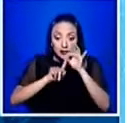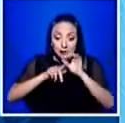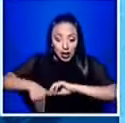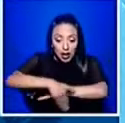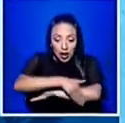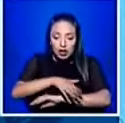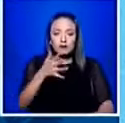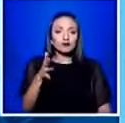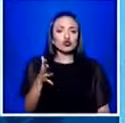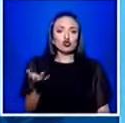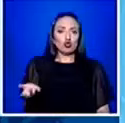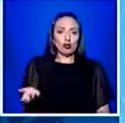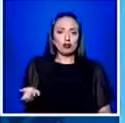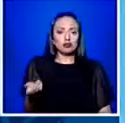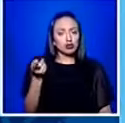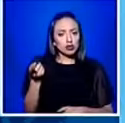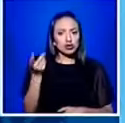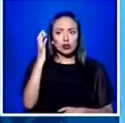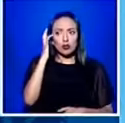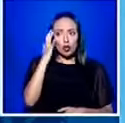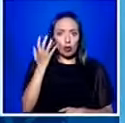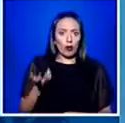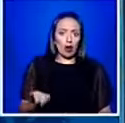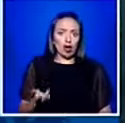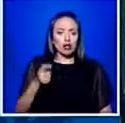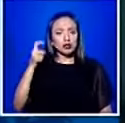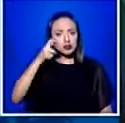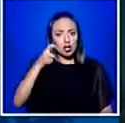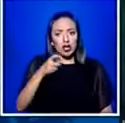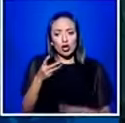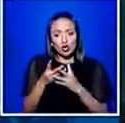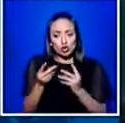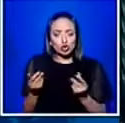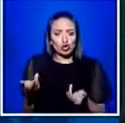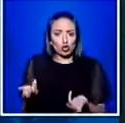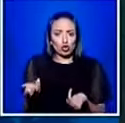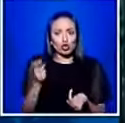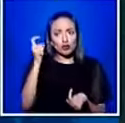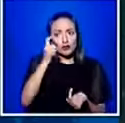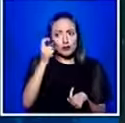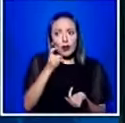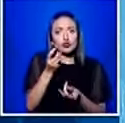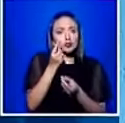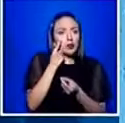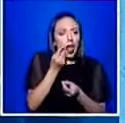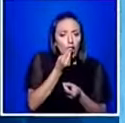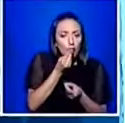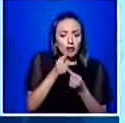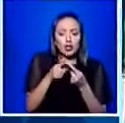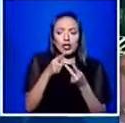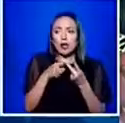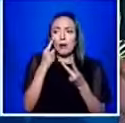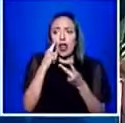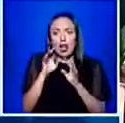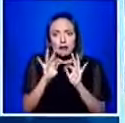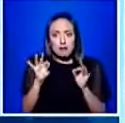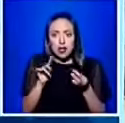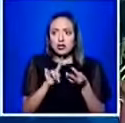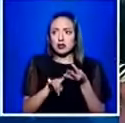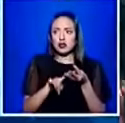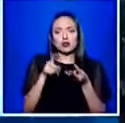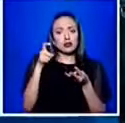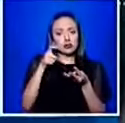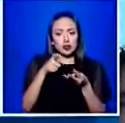vienen. Entonces sí estamos desesperados, necesitamos una solución porque necesitamos para la comida, para el aseo. Entonces son